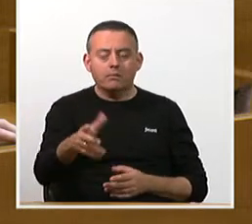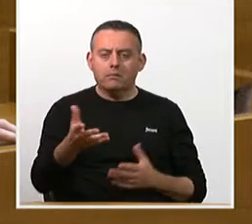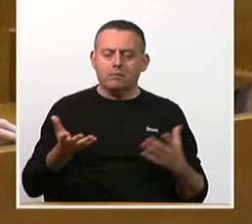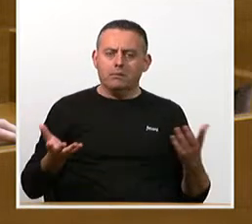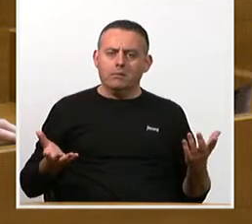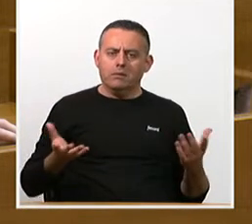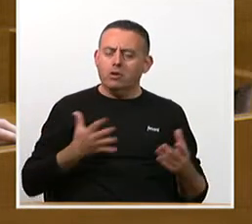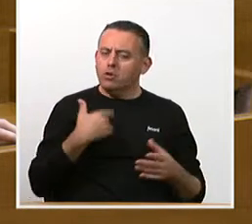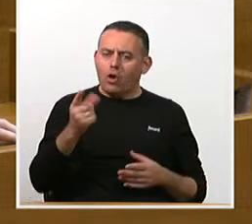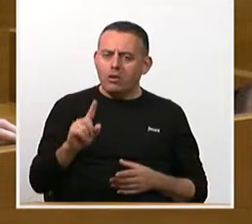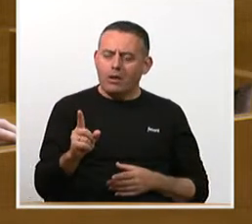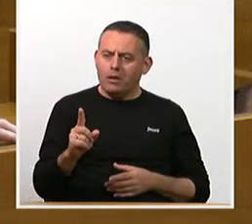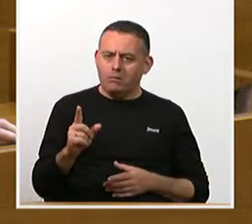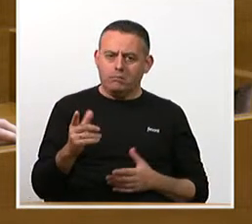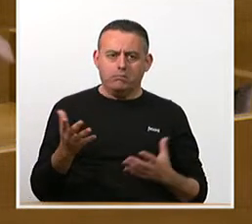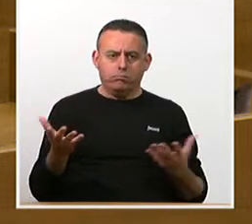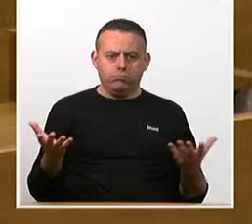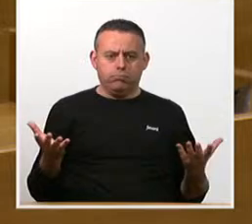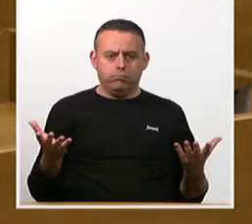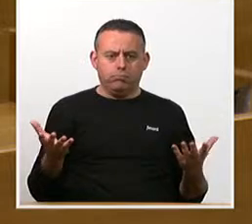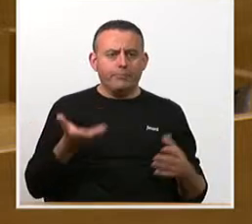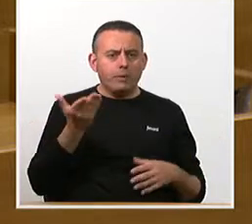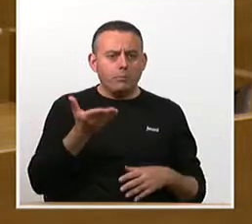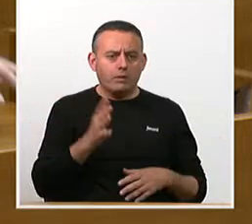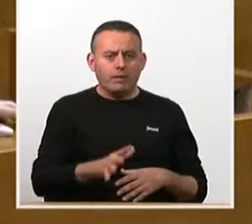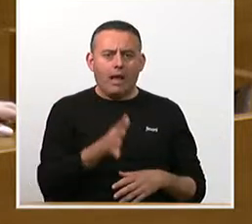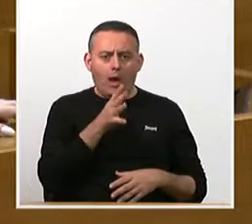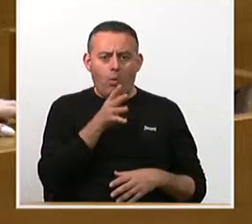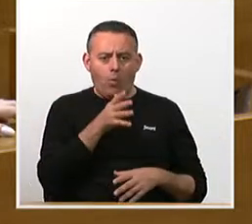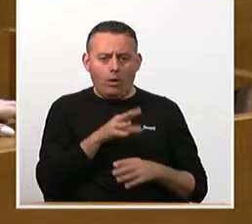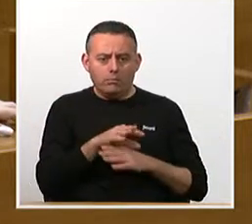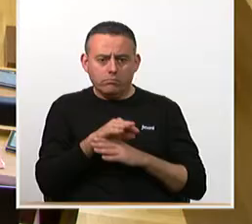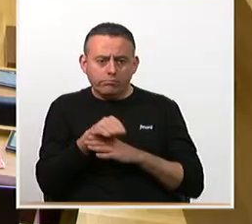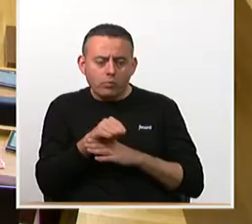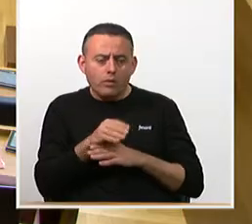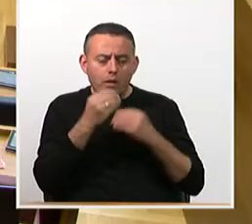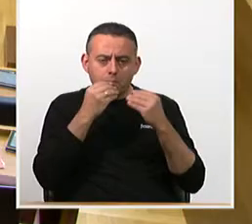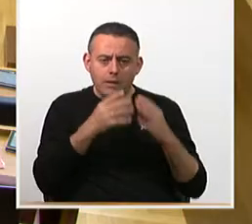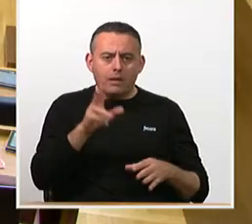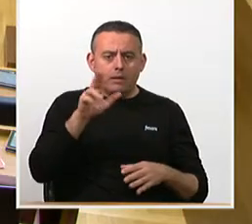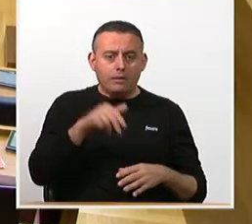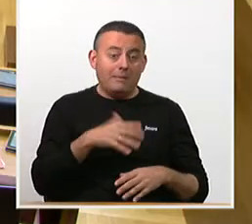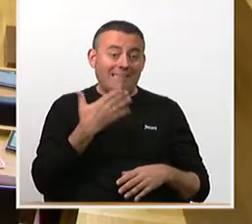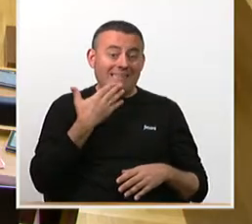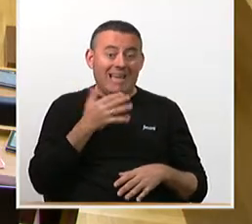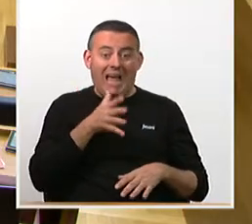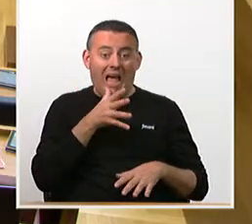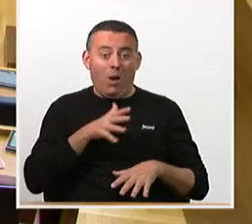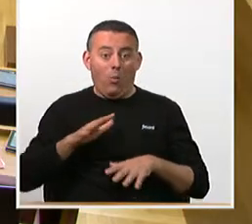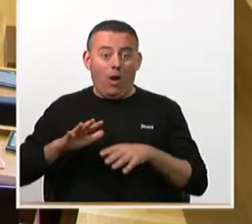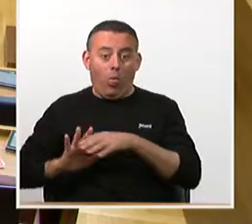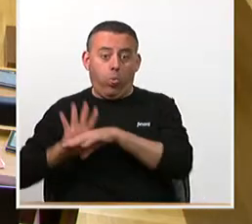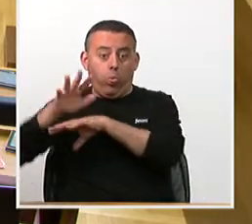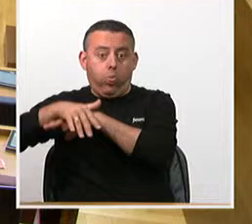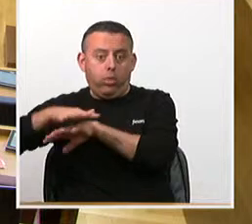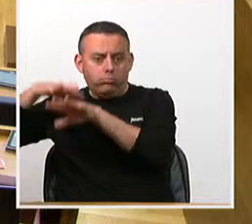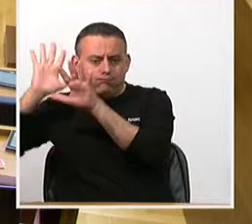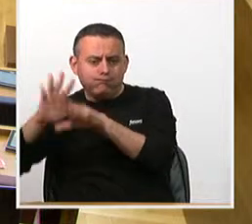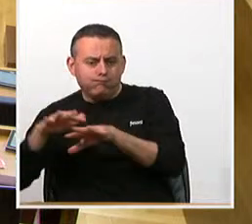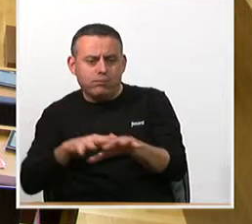en seguridad ante avenidas qué vergüenza señorías del partido socialist qué les ha hecho la vegabaja